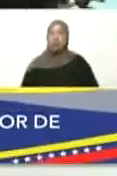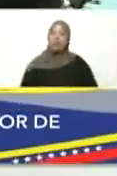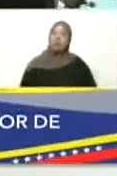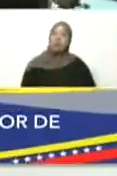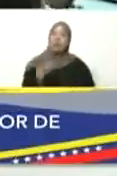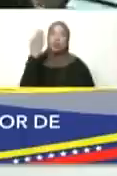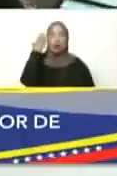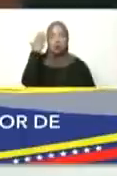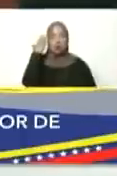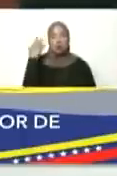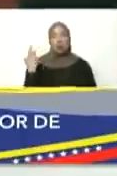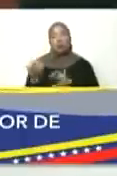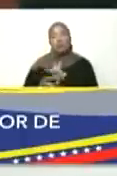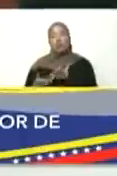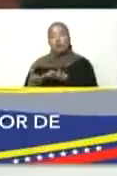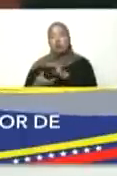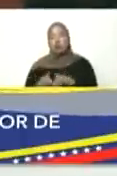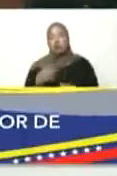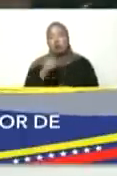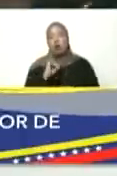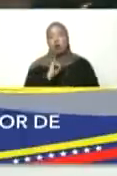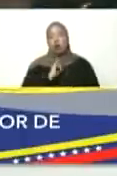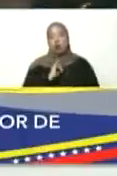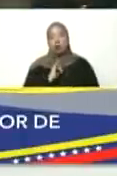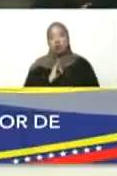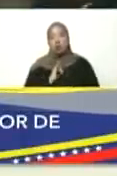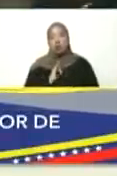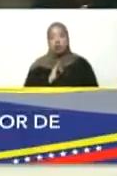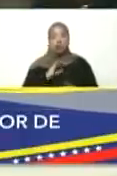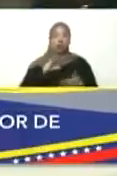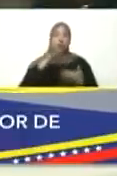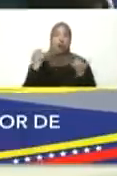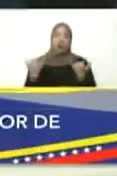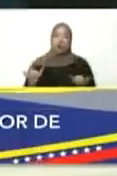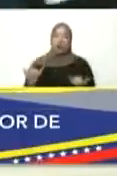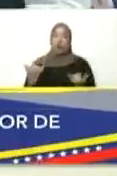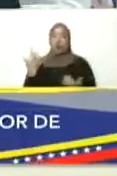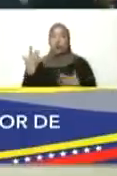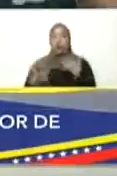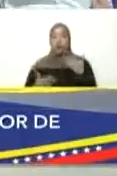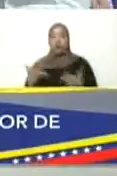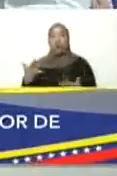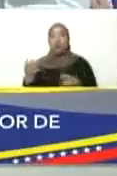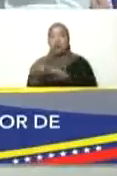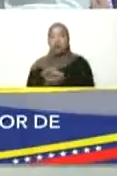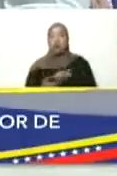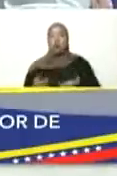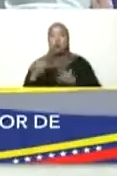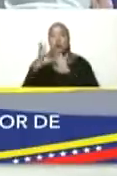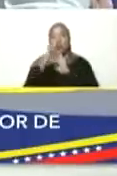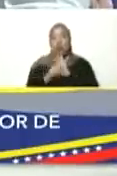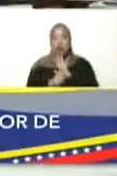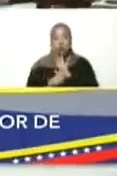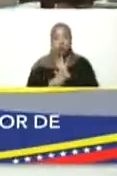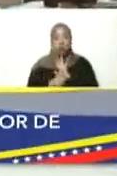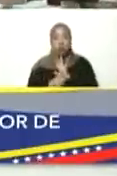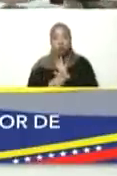saber los problemas que tenemos de burocratismo, de burocracia, de ineficiencia, de corrupción, de